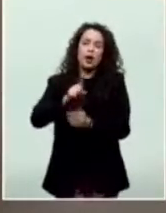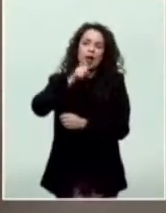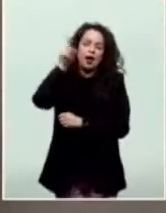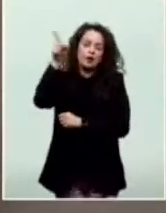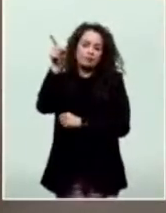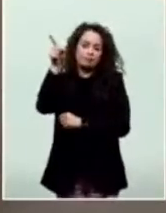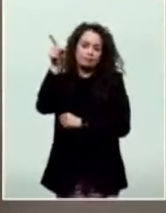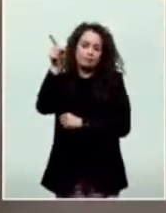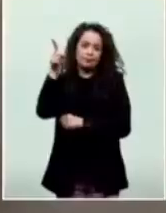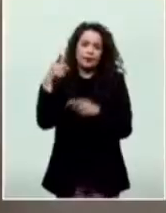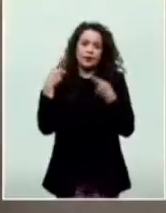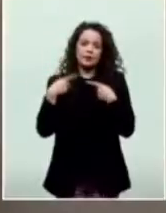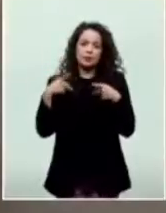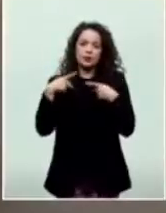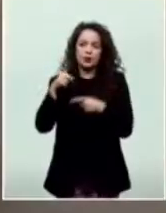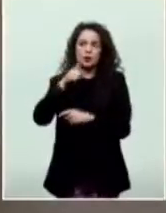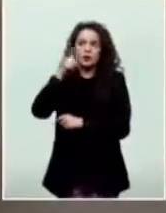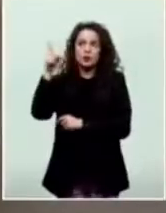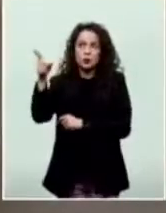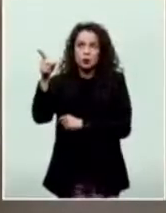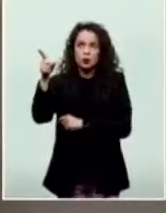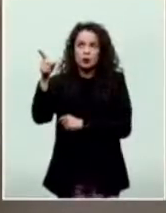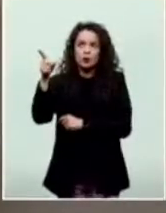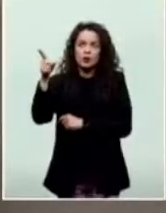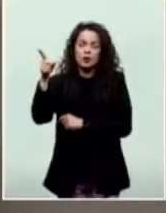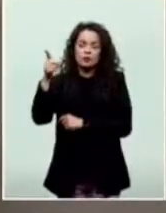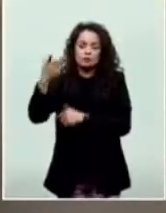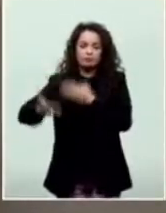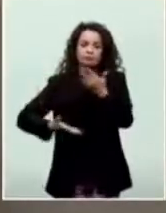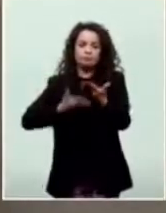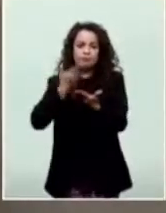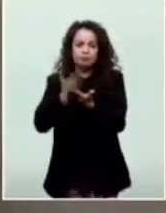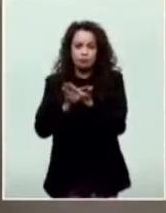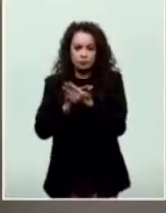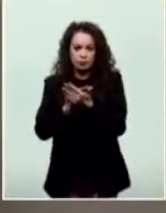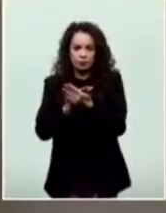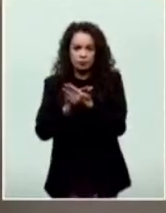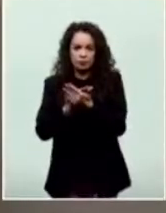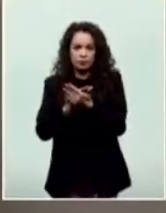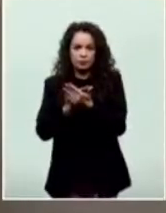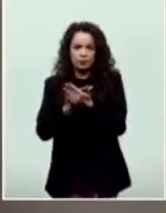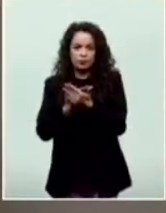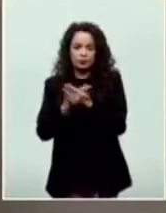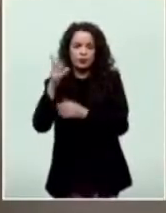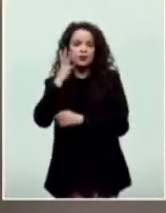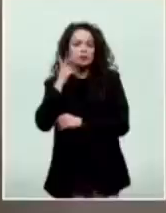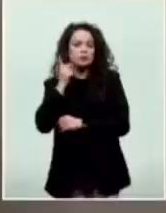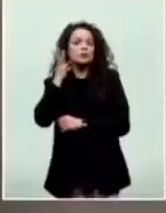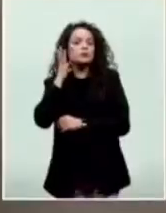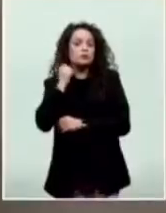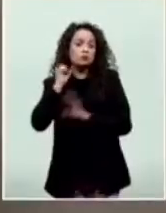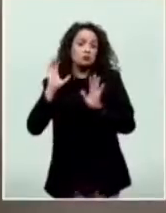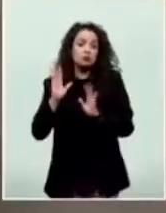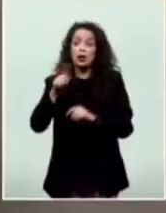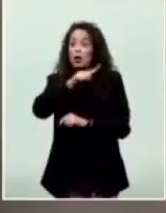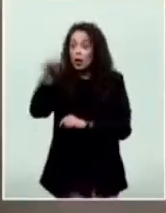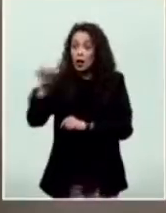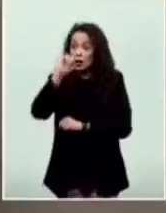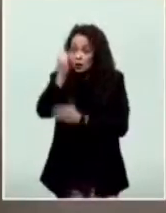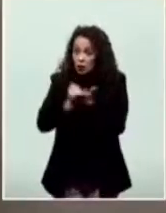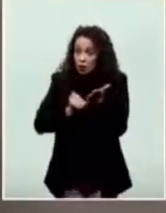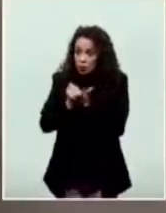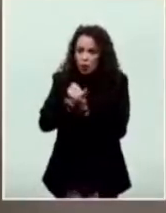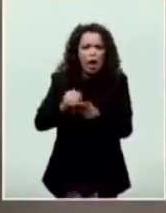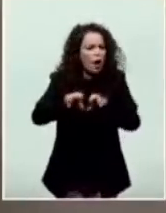el ponente o la ponente solicita que se haga público y si el Pleno así lo decide, se hace público. Yo no le